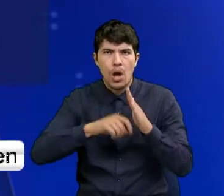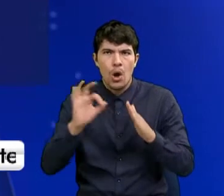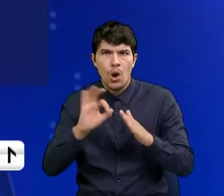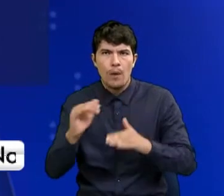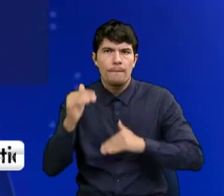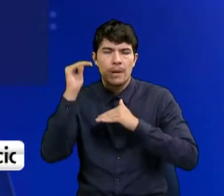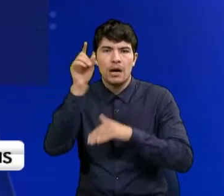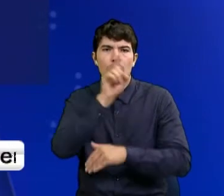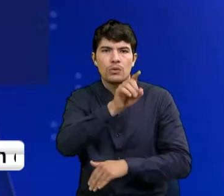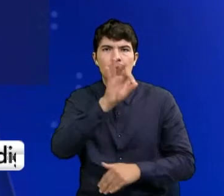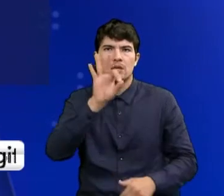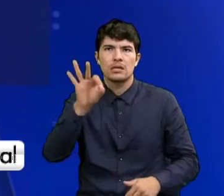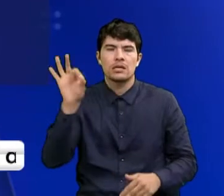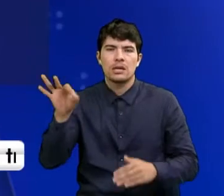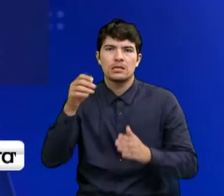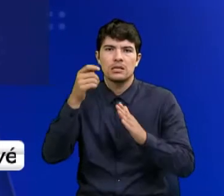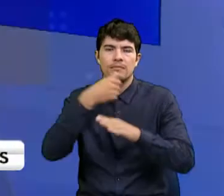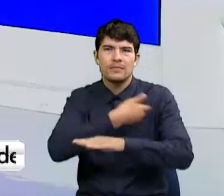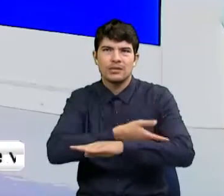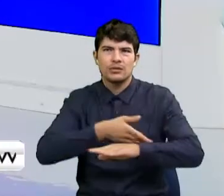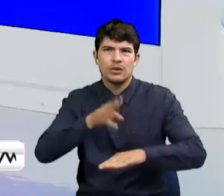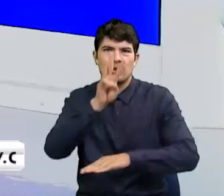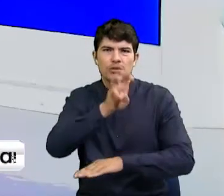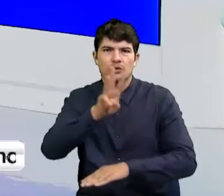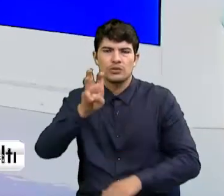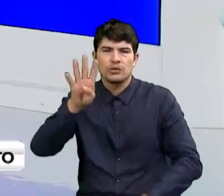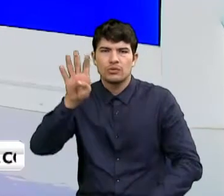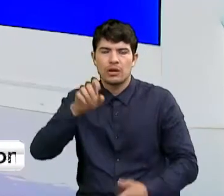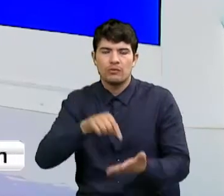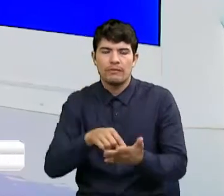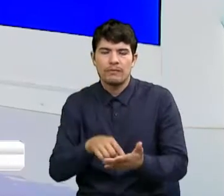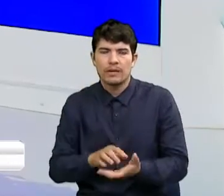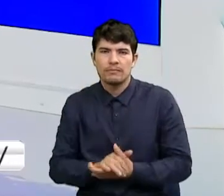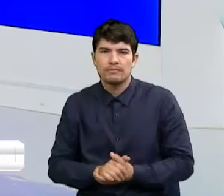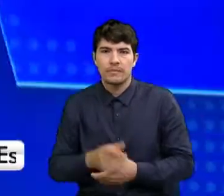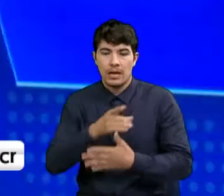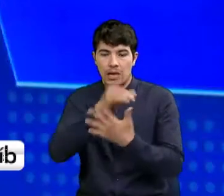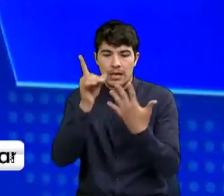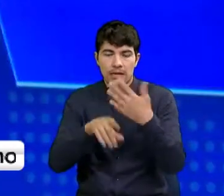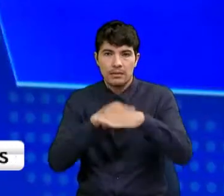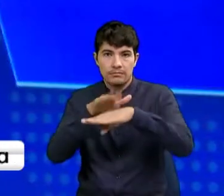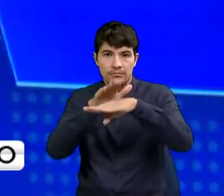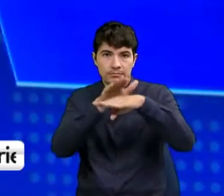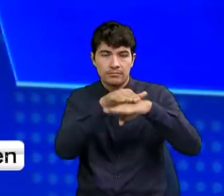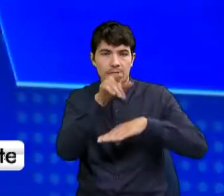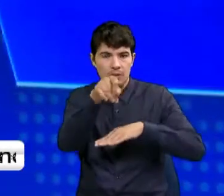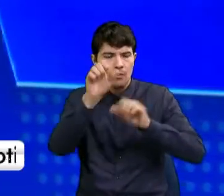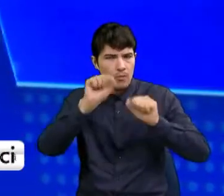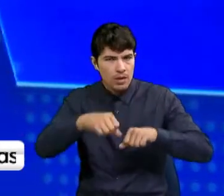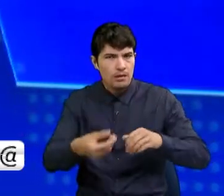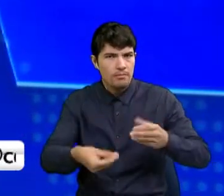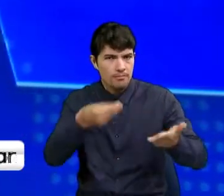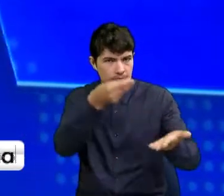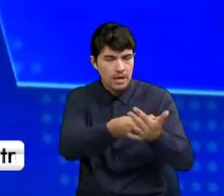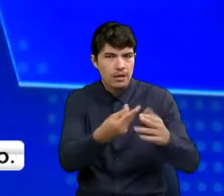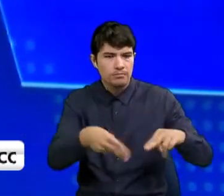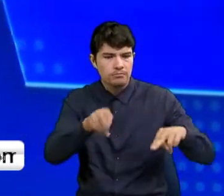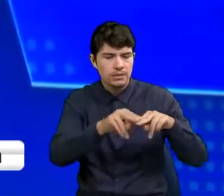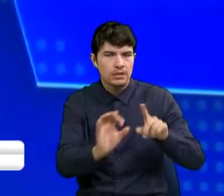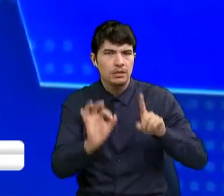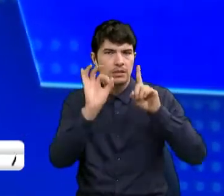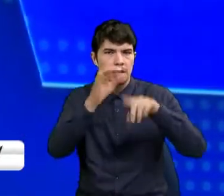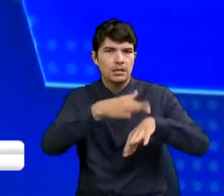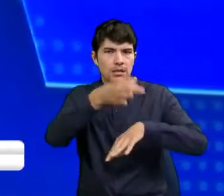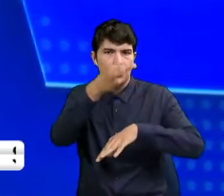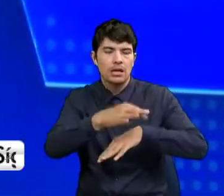a 133 millones 889 mil pesos la dian ha invitado a que se coloque usted al día definitivamente con todo lo que